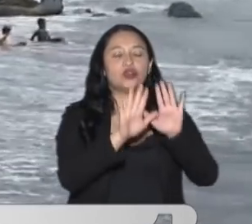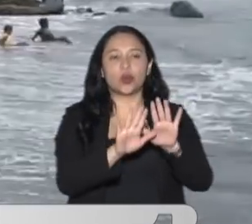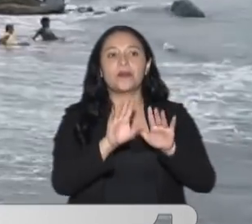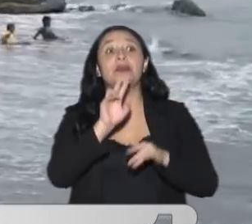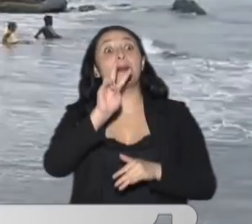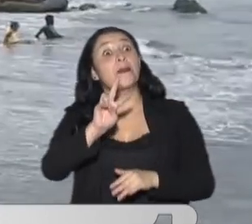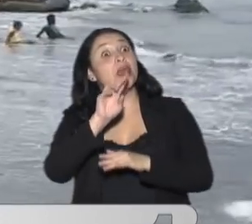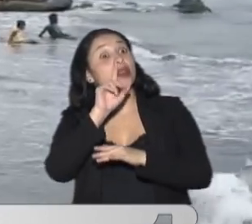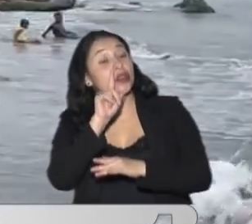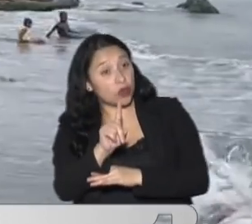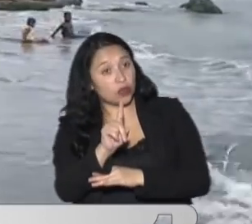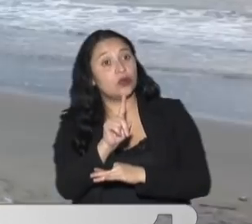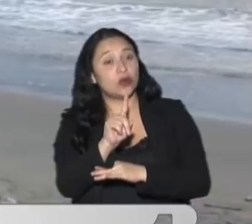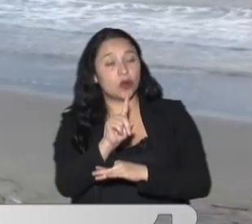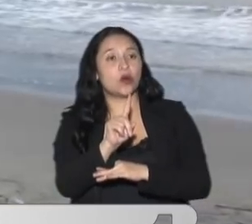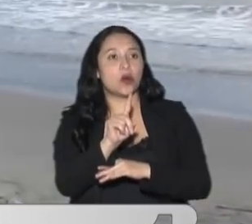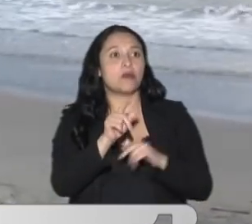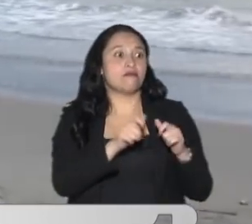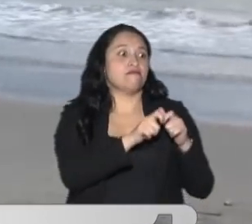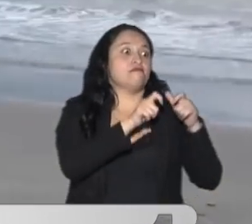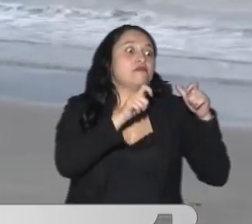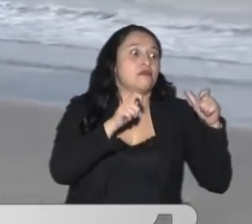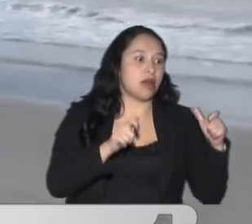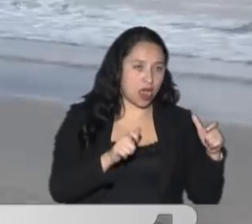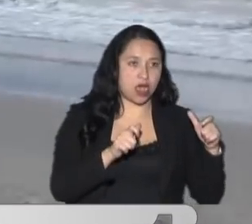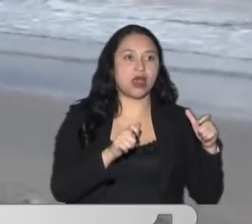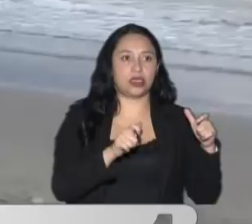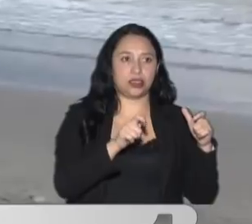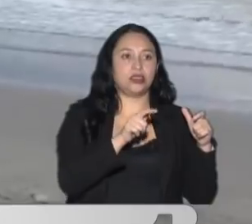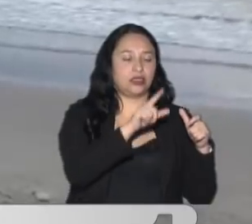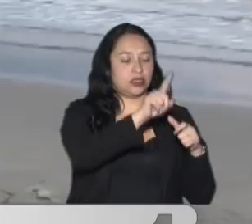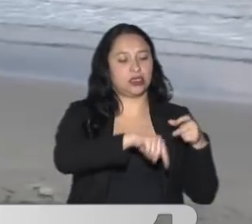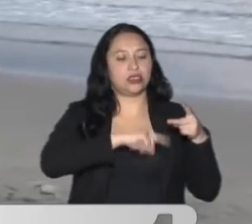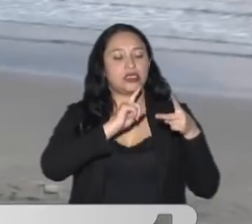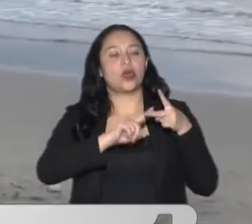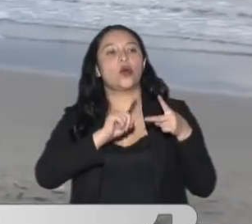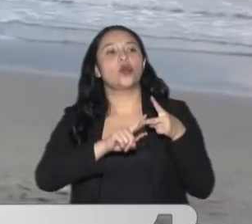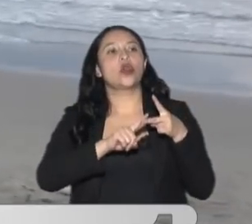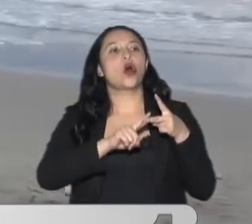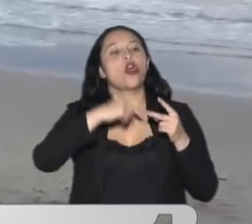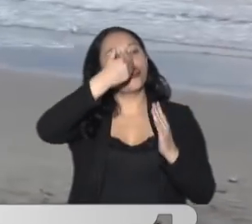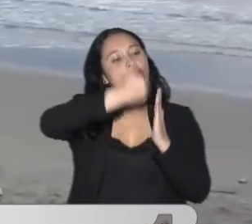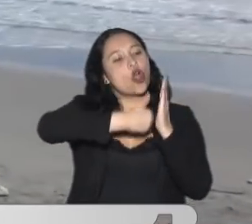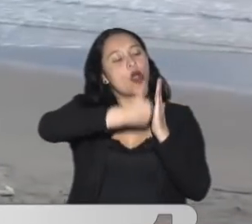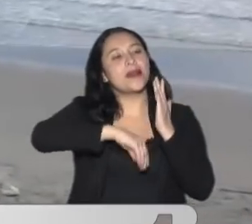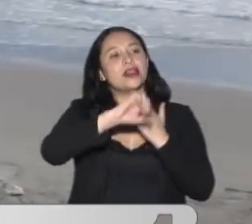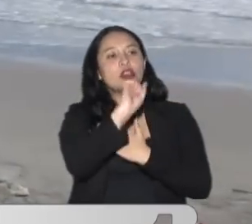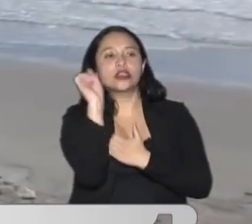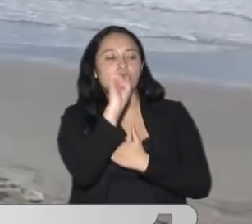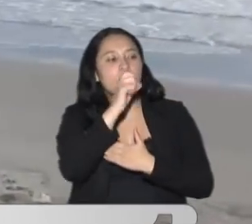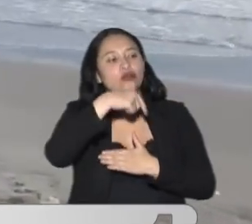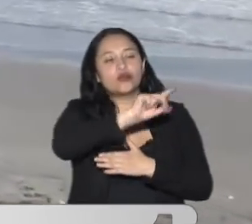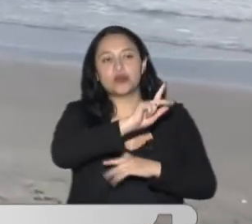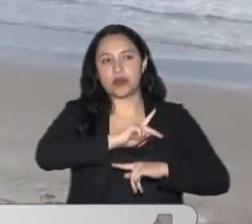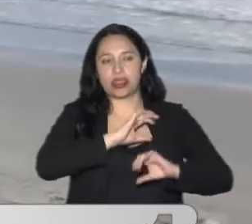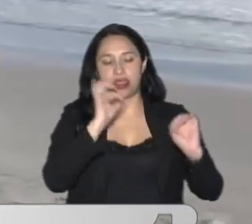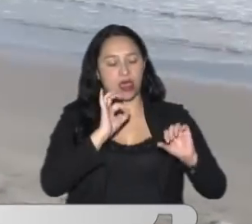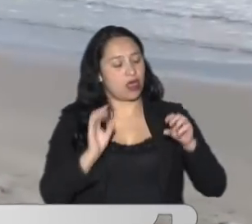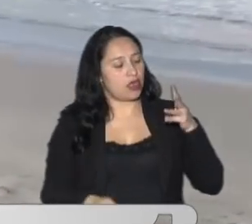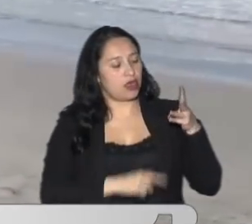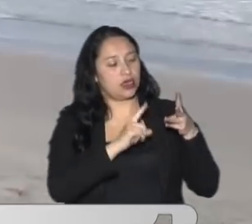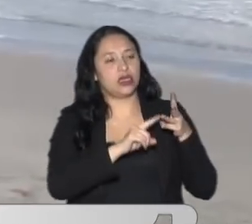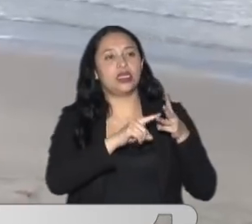21 fueron por sobrecupo, 27 por no presentar los documentos del conductor o del vehículo y 1 por circulación en